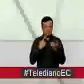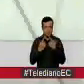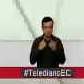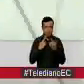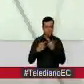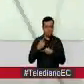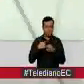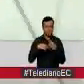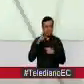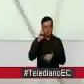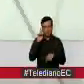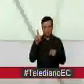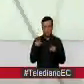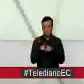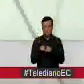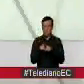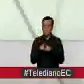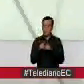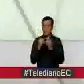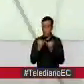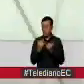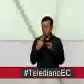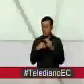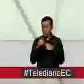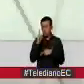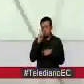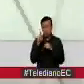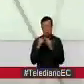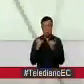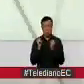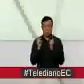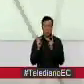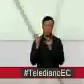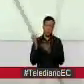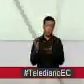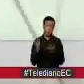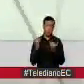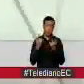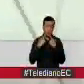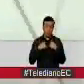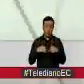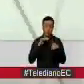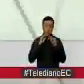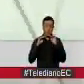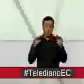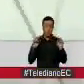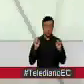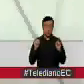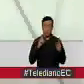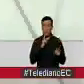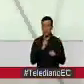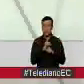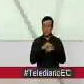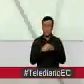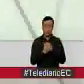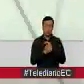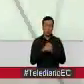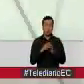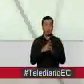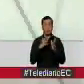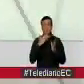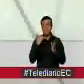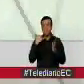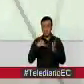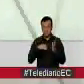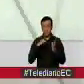negociar este acuerdo. Así es que hoy nos tenemos esa ventana de oportunidad, tal vez ese es el mensaje final, esa ventana de oportunidad hay que saberla aprovechar de la